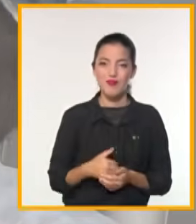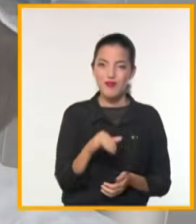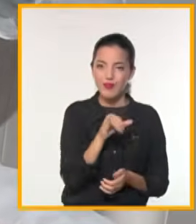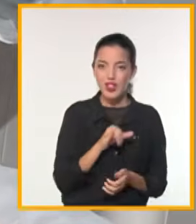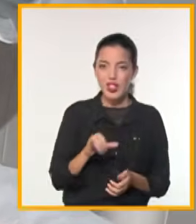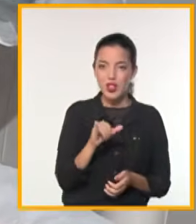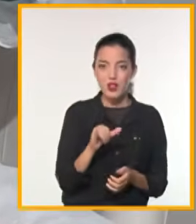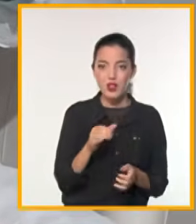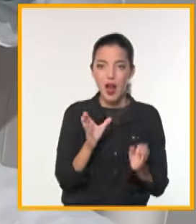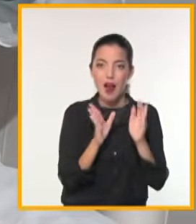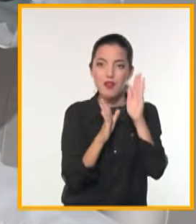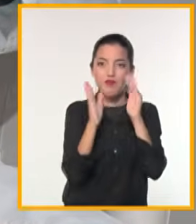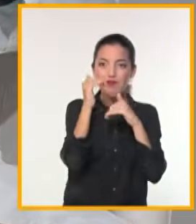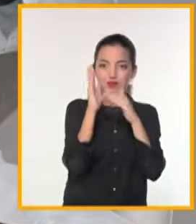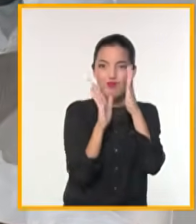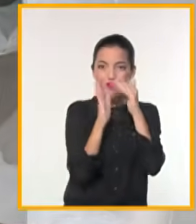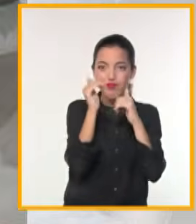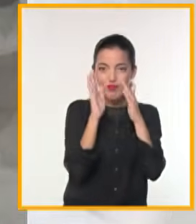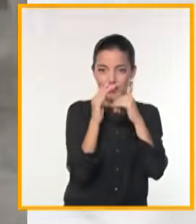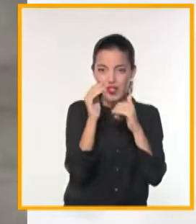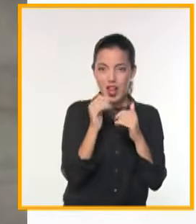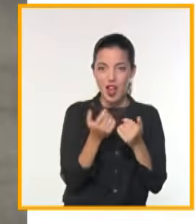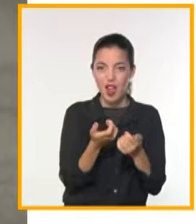fanático de José Raúl Capablanca.